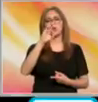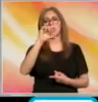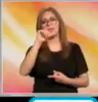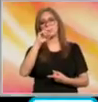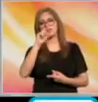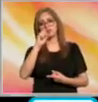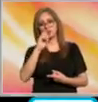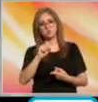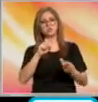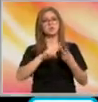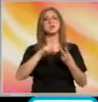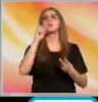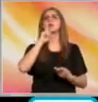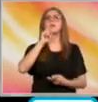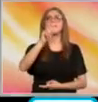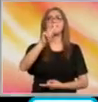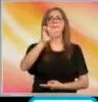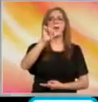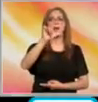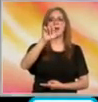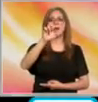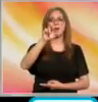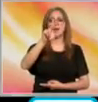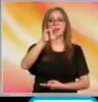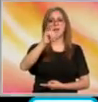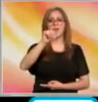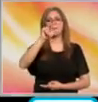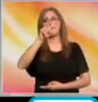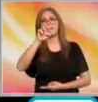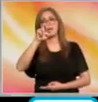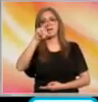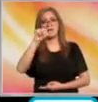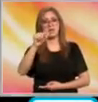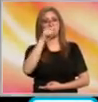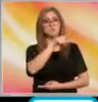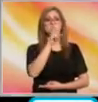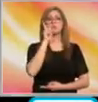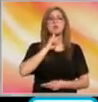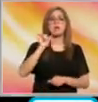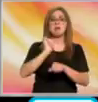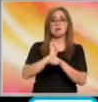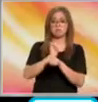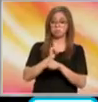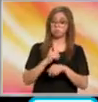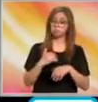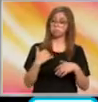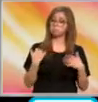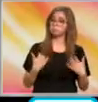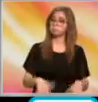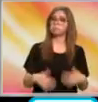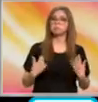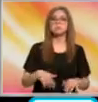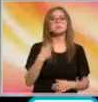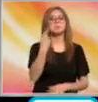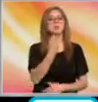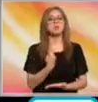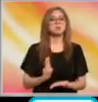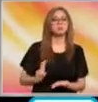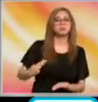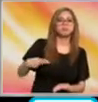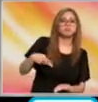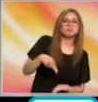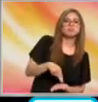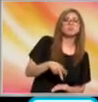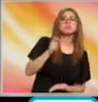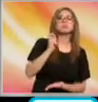¿Valeria? Valeria Vera, ¿sí? Valeria Vera, que hace un papel, ¡Maravillosa! pero además especialmente aquí hace un papel